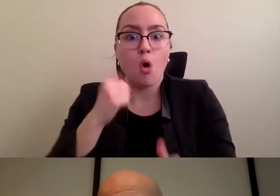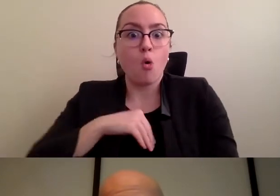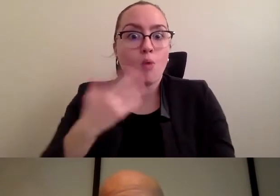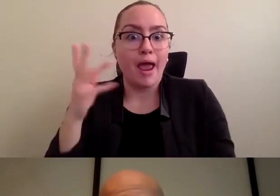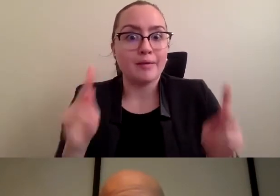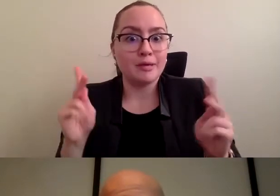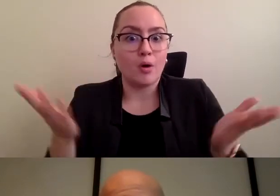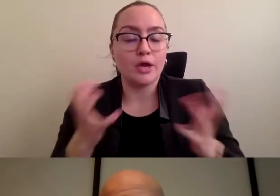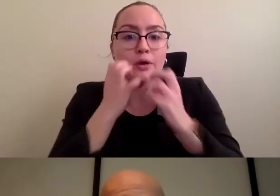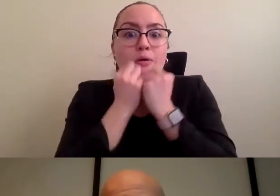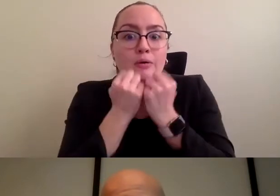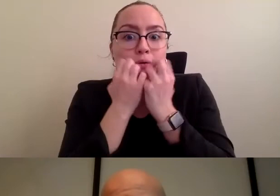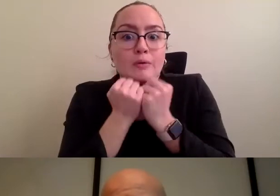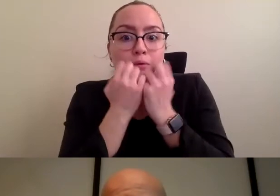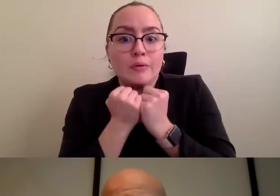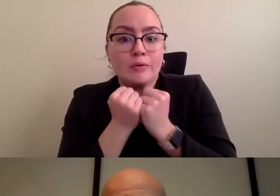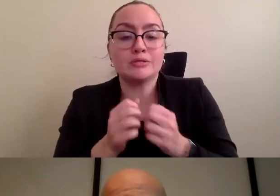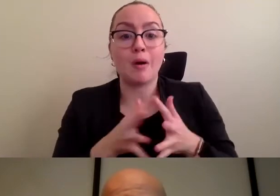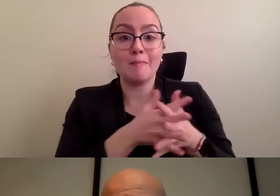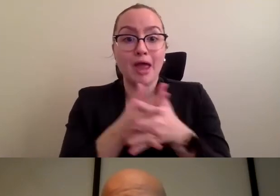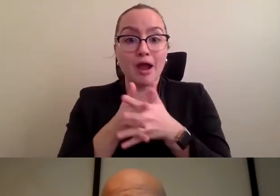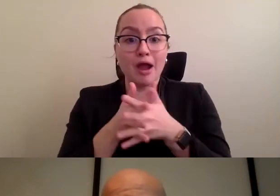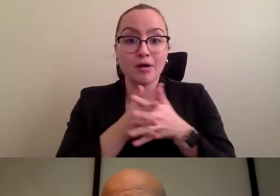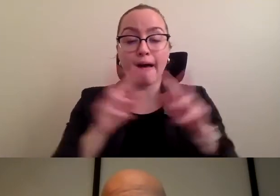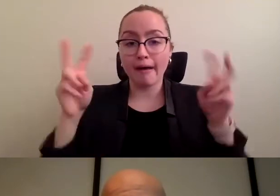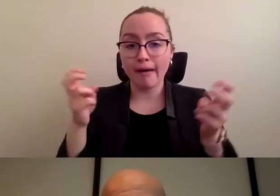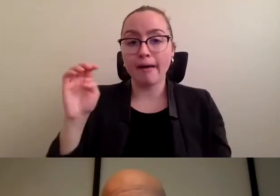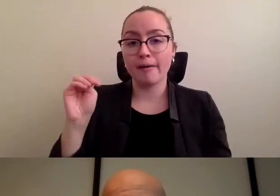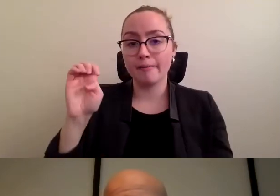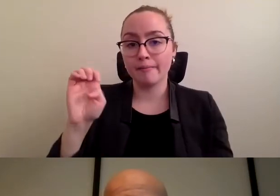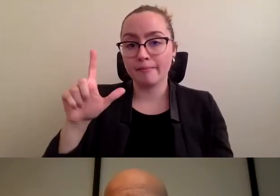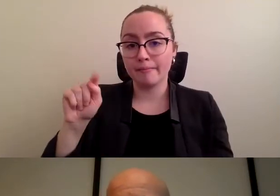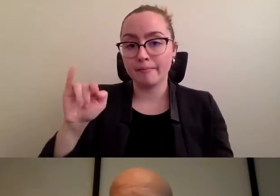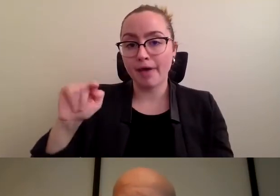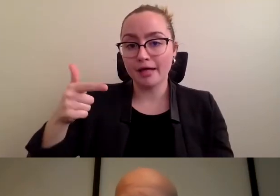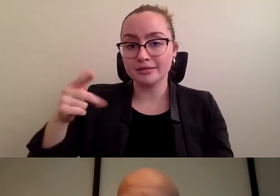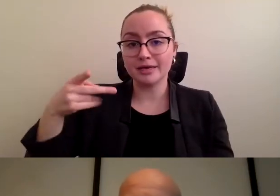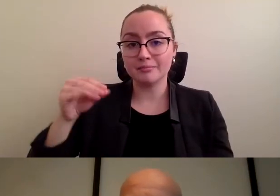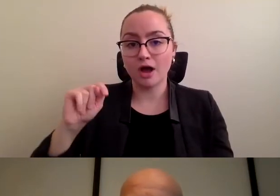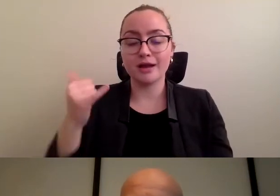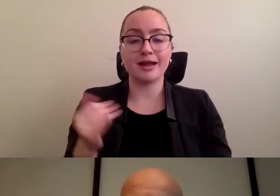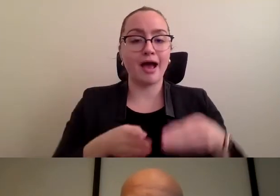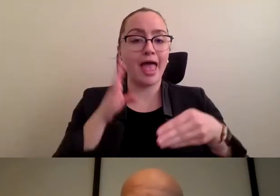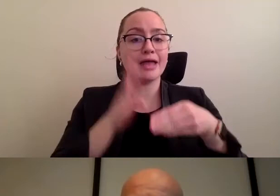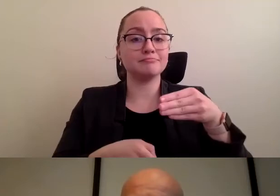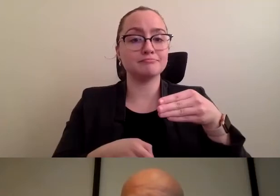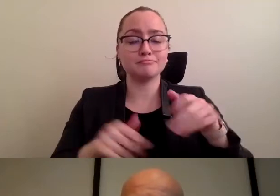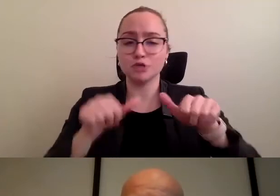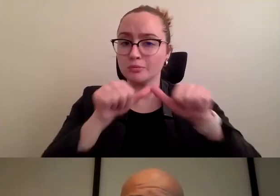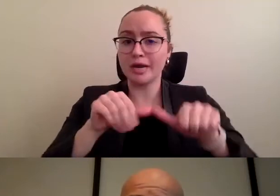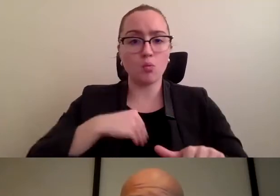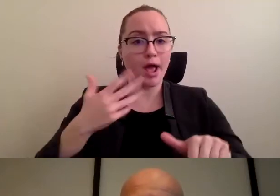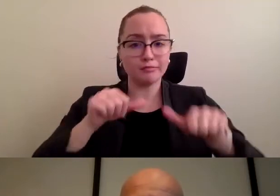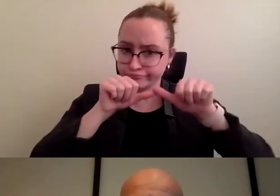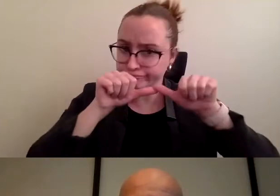población blanca. El New York Times dijo que la época de tener varias personas